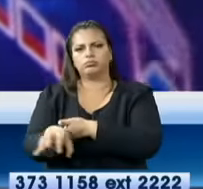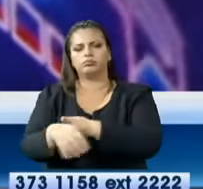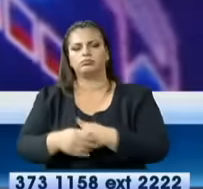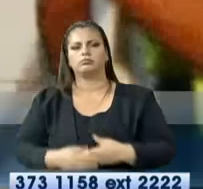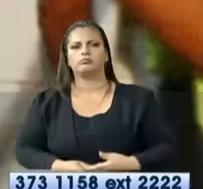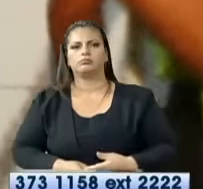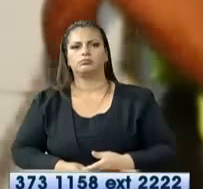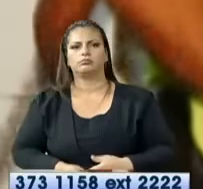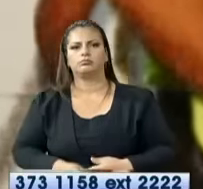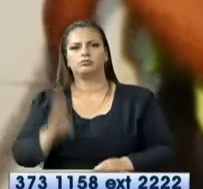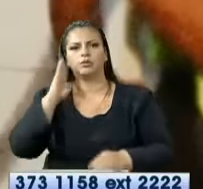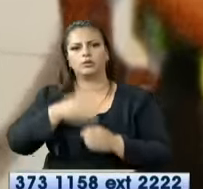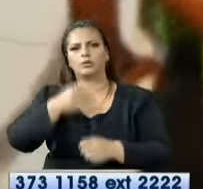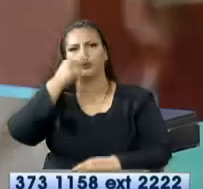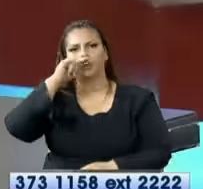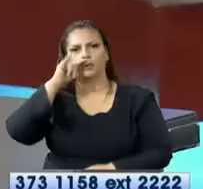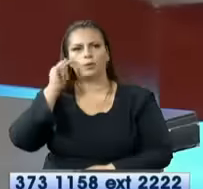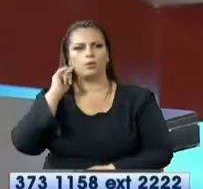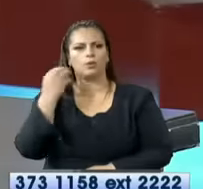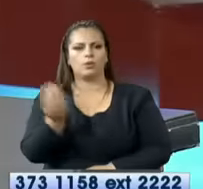Ruiz.